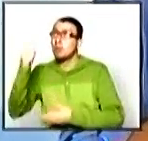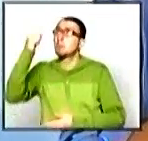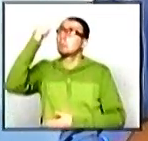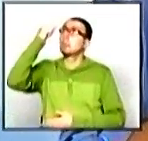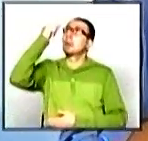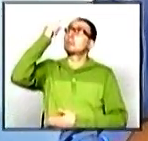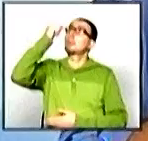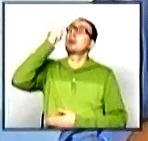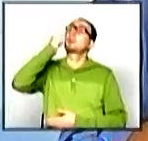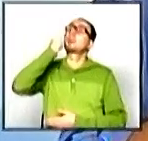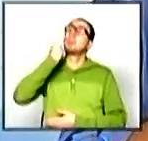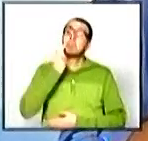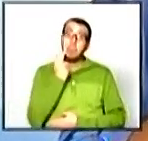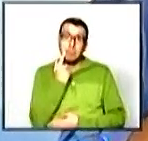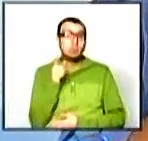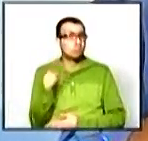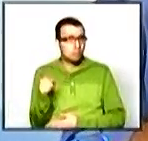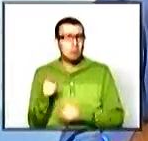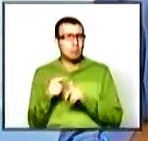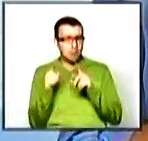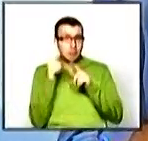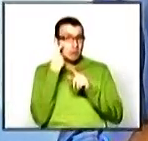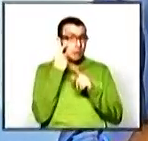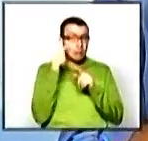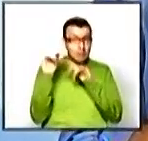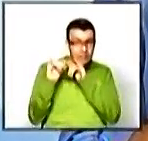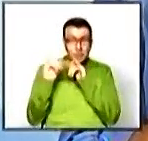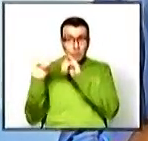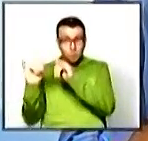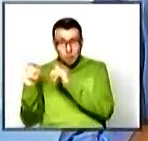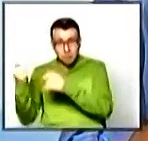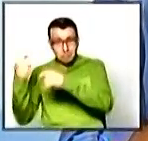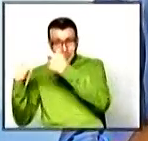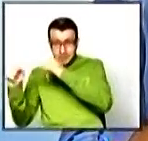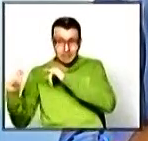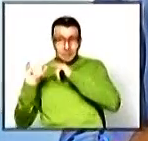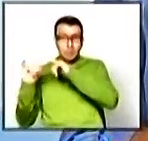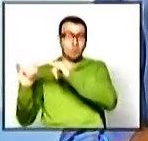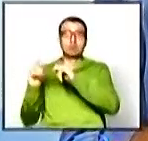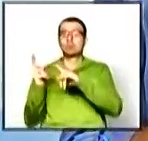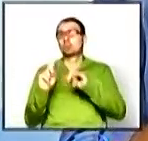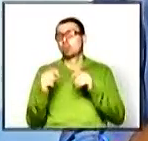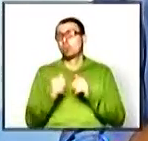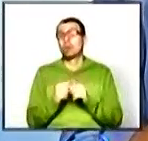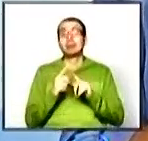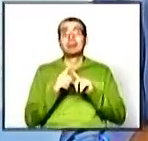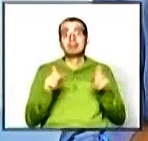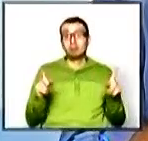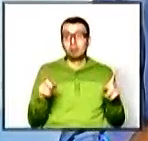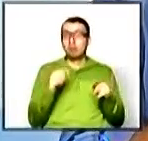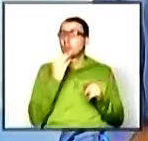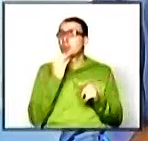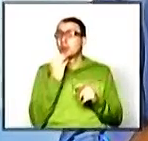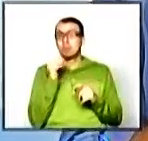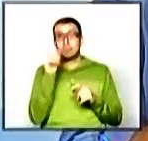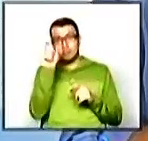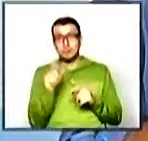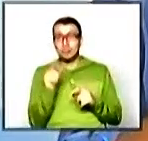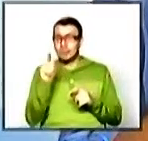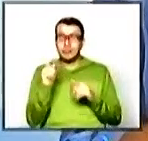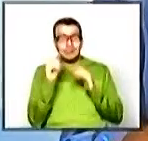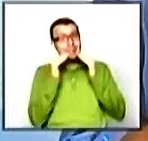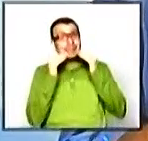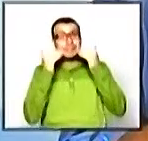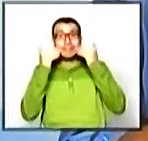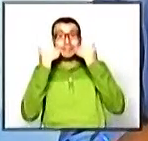es realmente una lágrima. Los estudios han demostrado que es muy diferente una lágrima en una persona